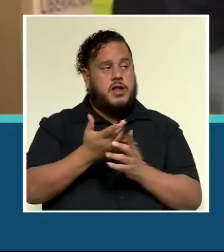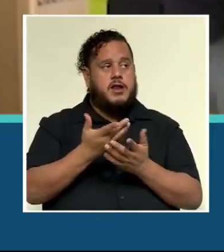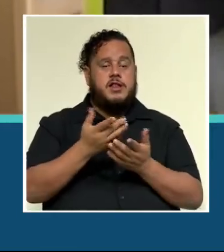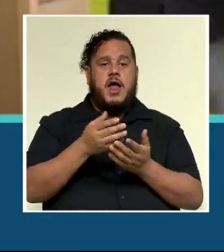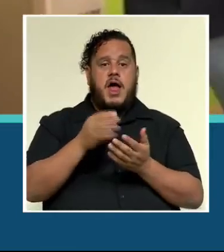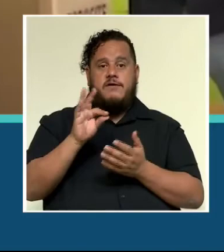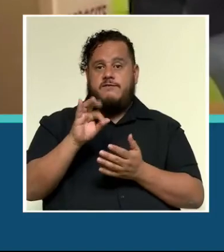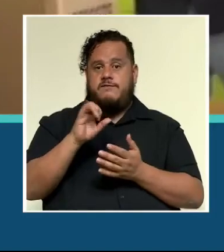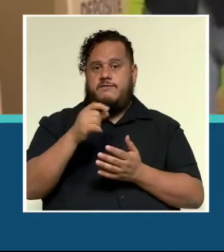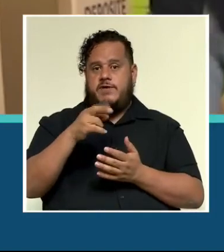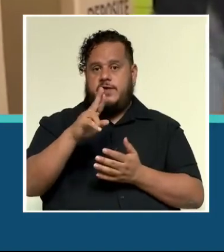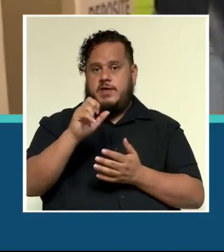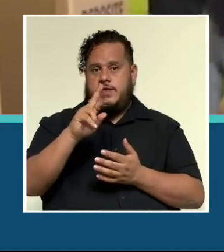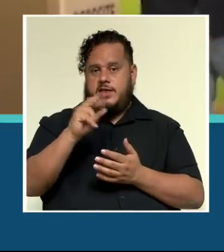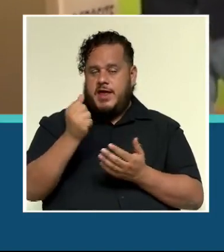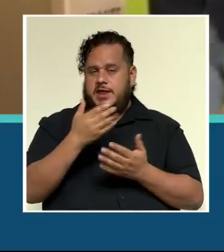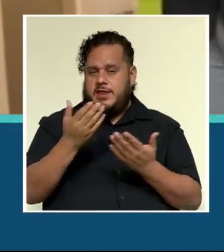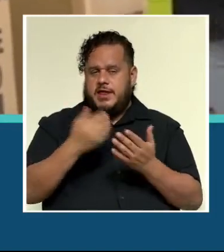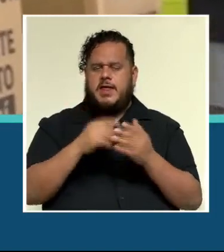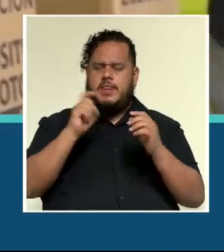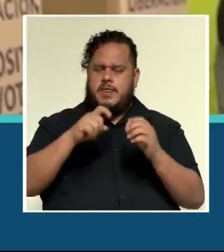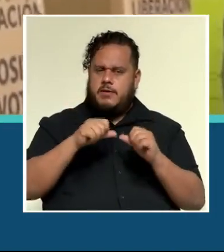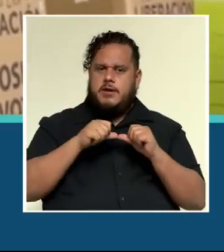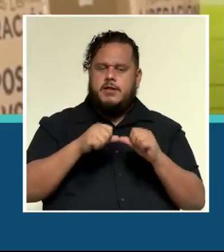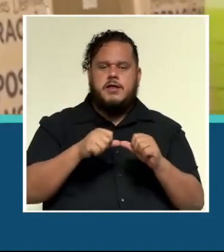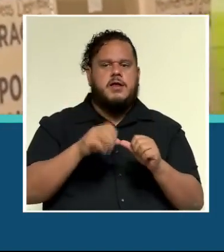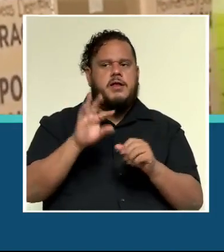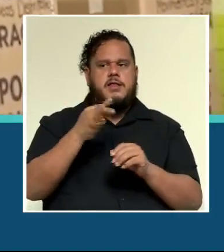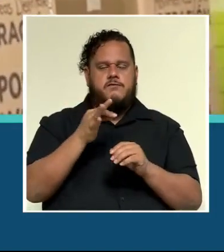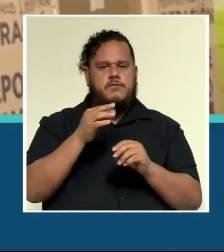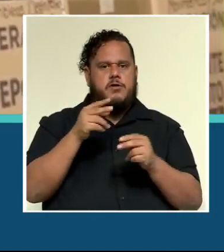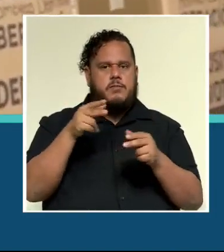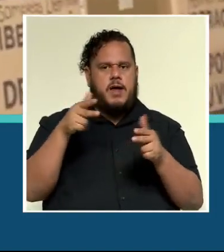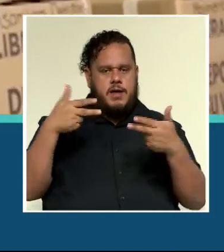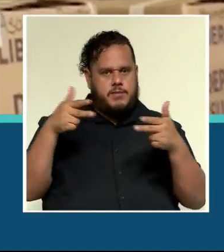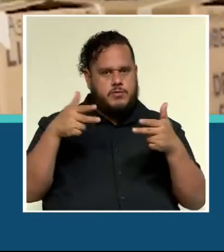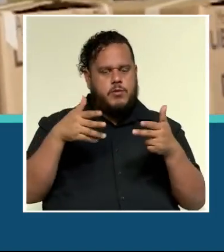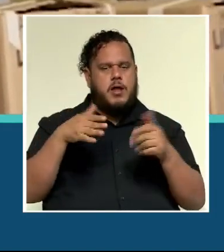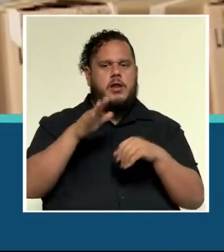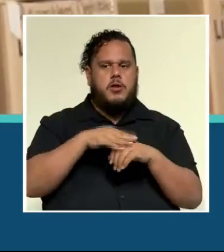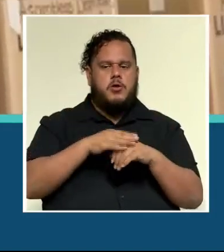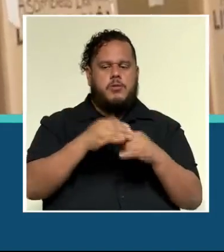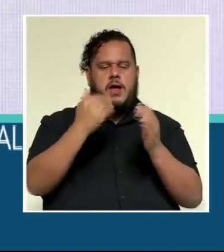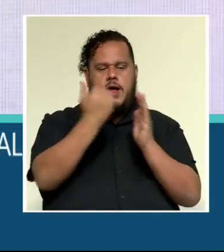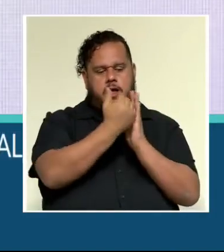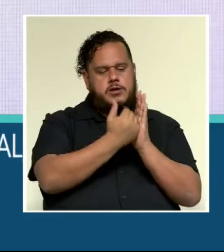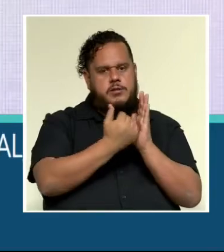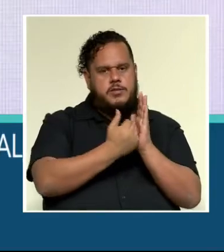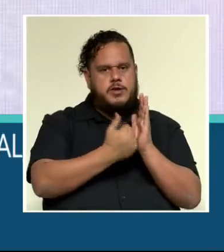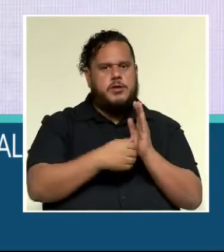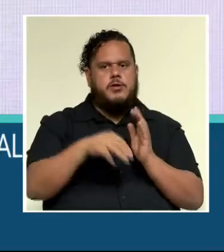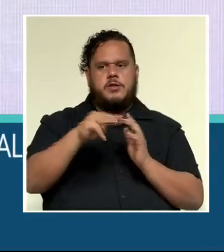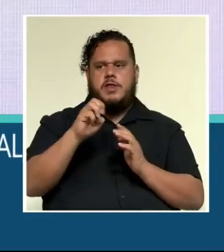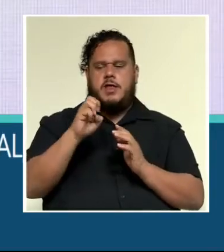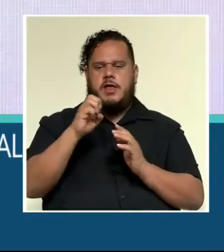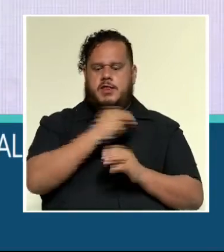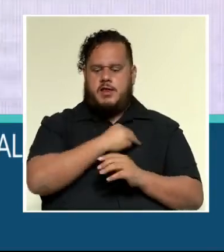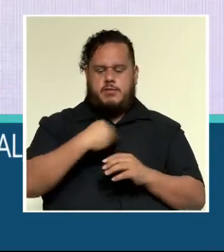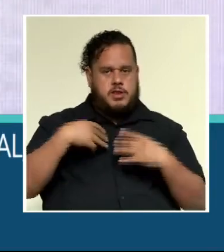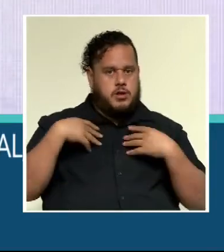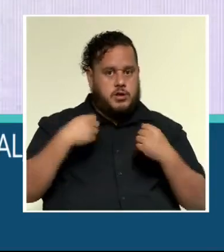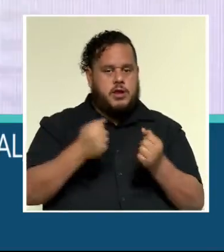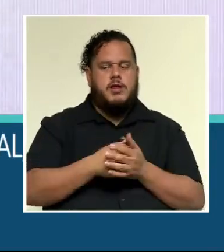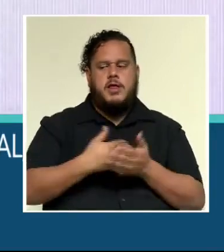Figueres deberá atender sus actividades programadas de manera virtual, esto debido a los lineamientos del Ministerio de Salud. El